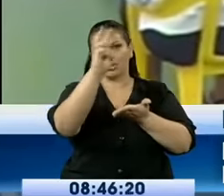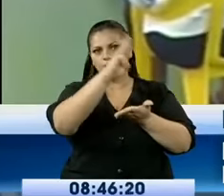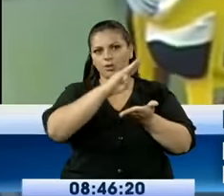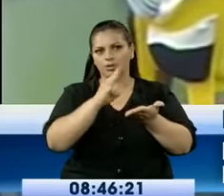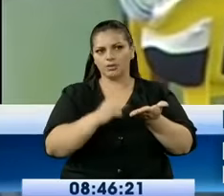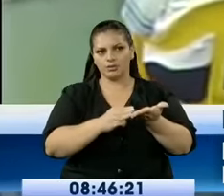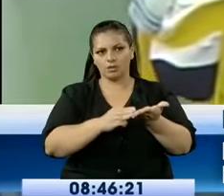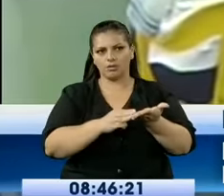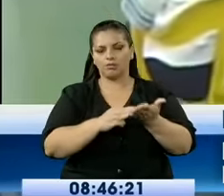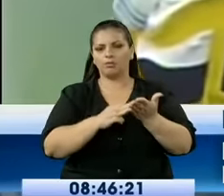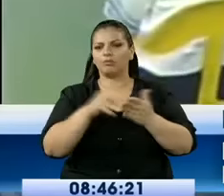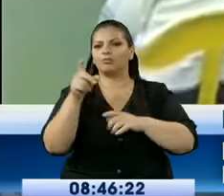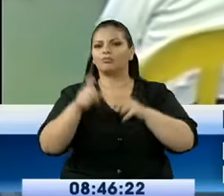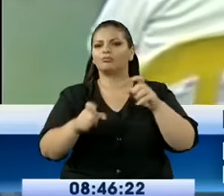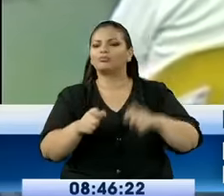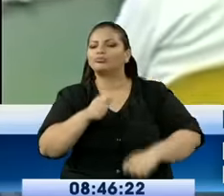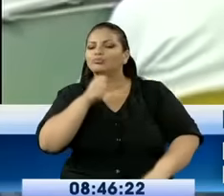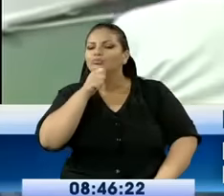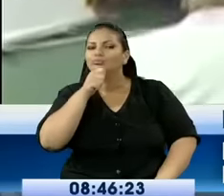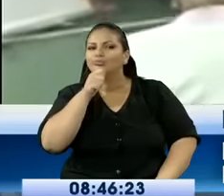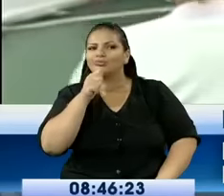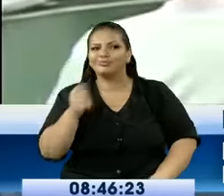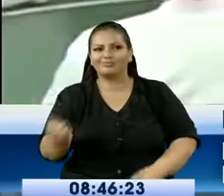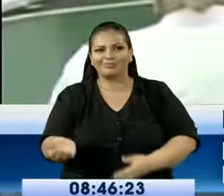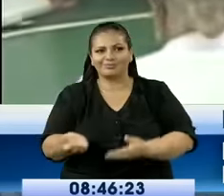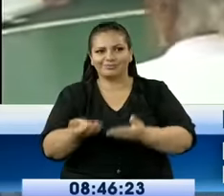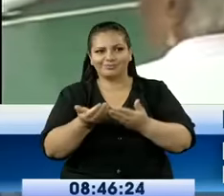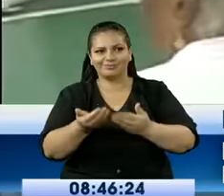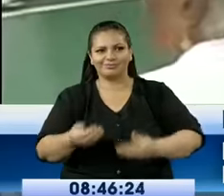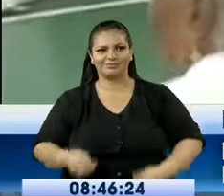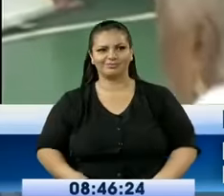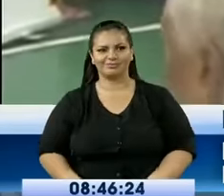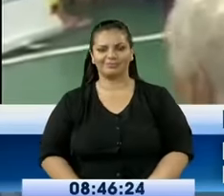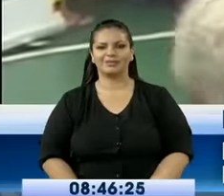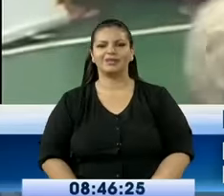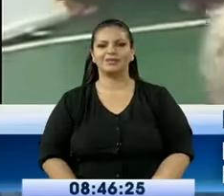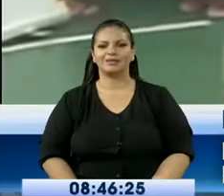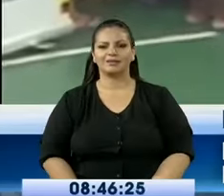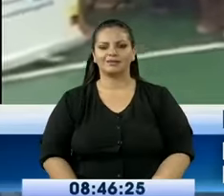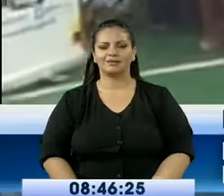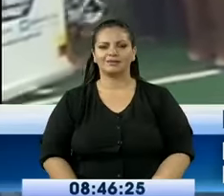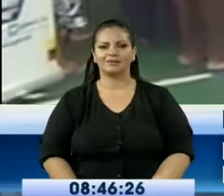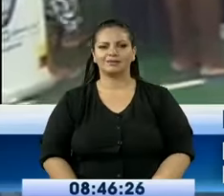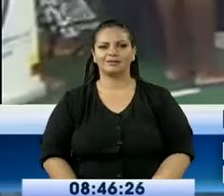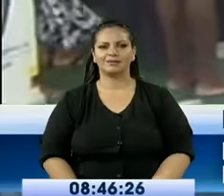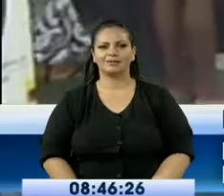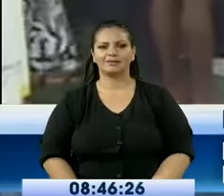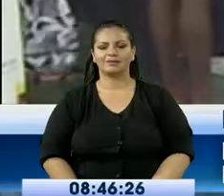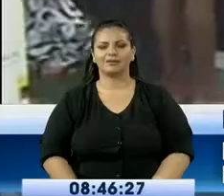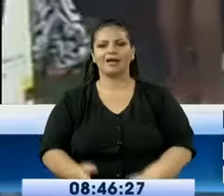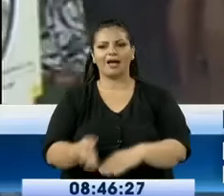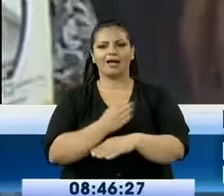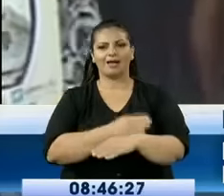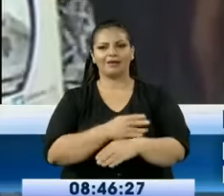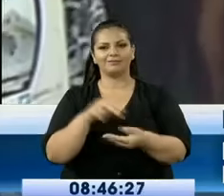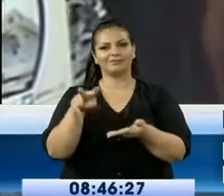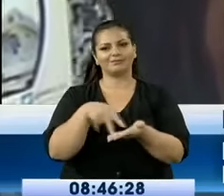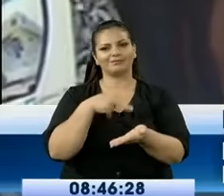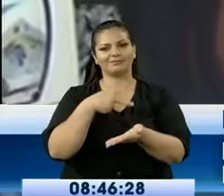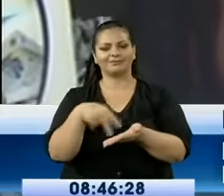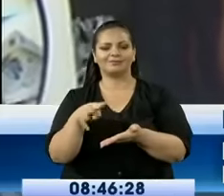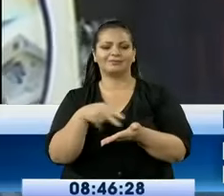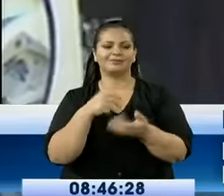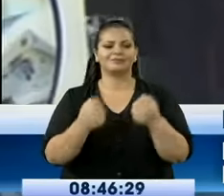Jimena, del Ministerio de Salud Pública, en donde, bueno, acaban de hacer también ya acaban de hacer bailoterapia, acaban de